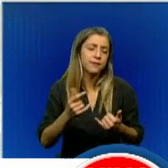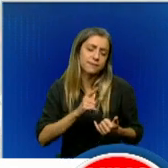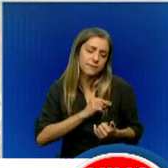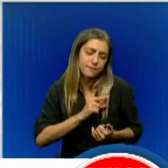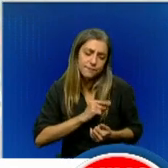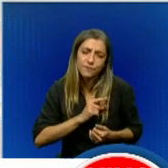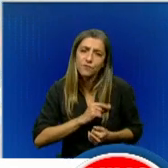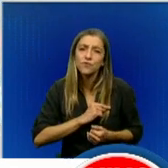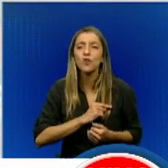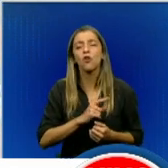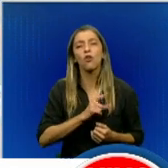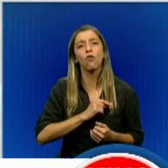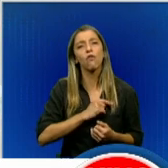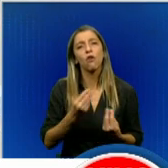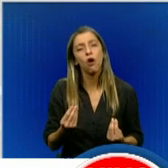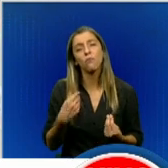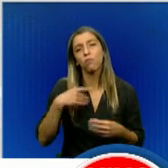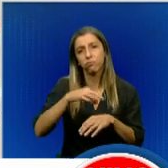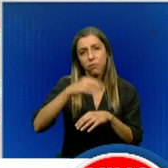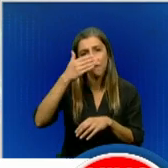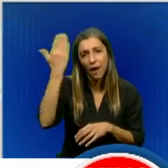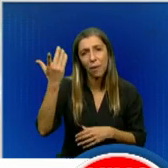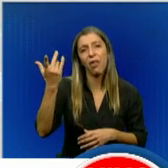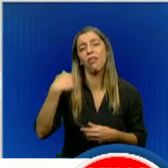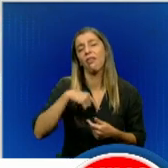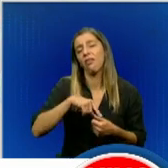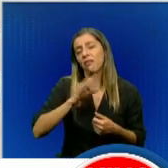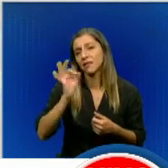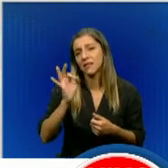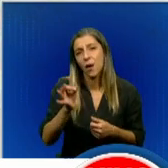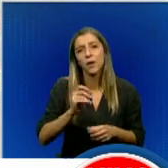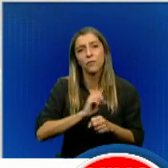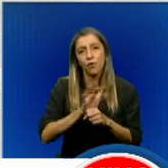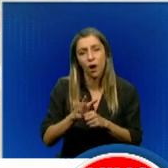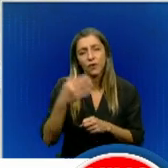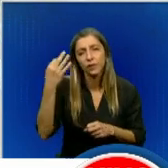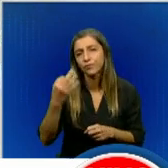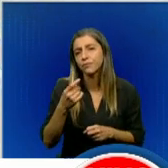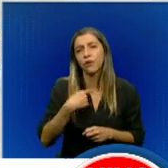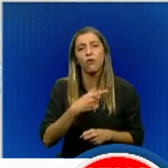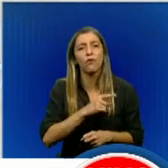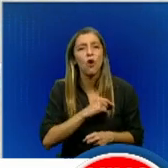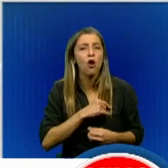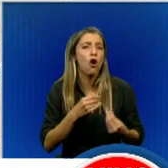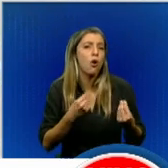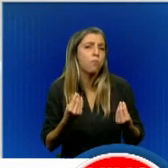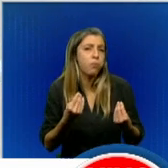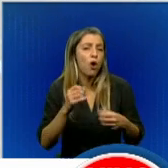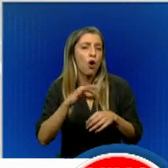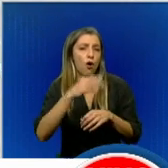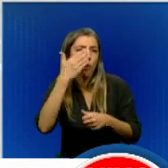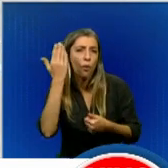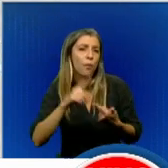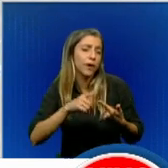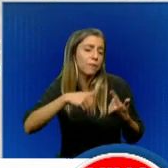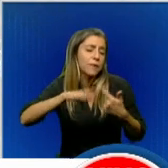terrible de la enfermedad y también al peor dolor al de lo irreparable al de la muerte en este momento que